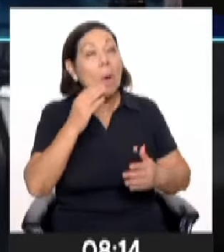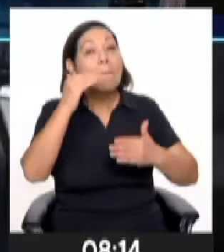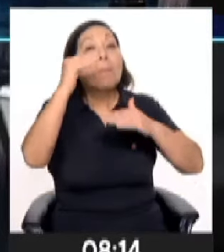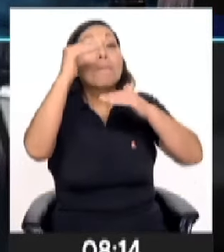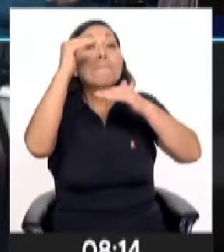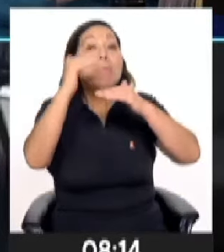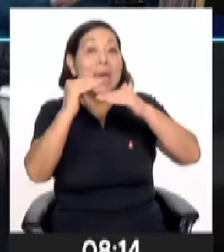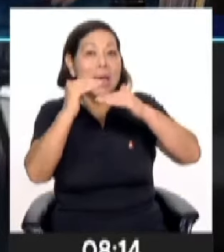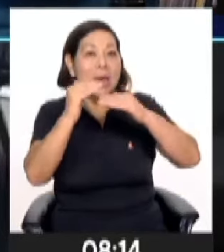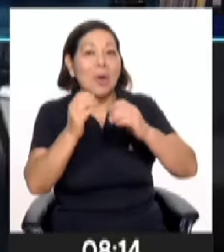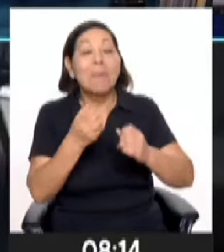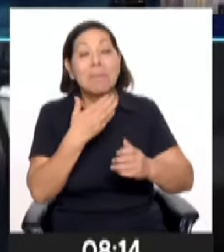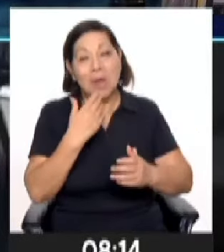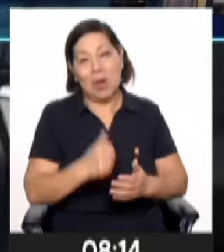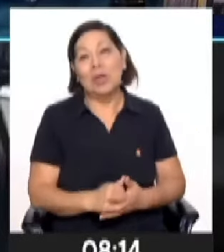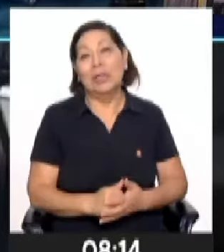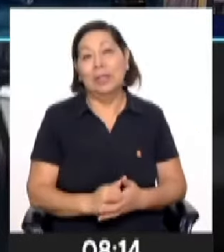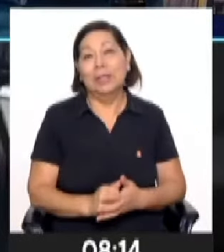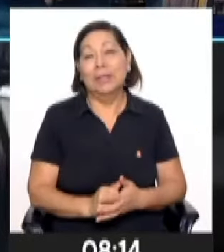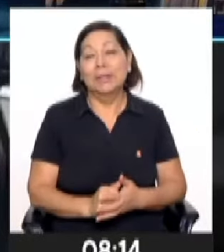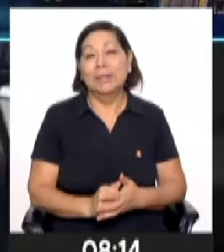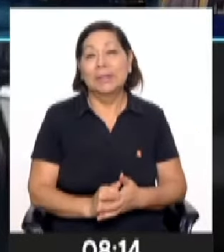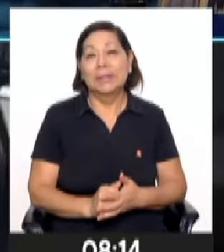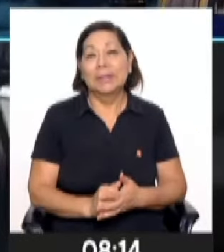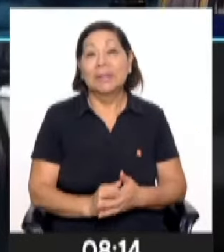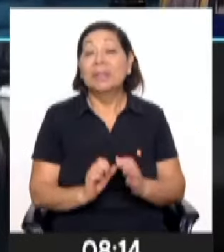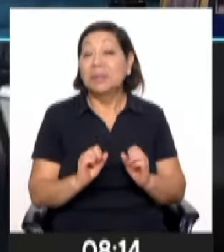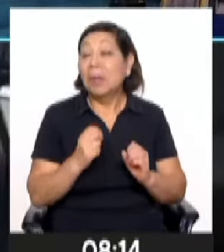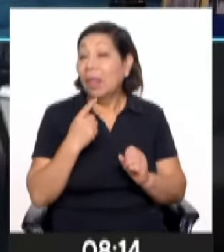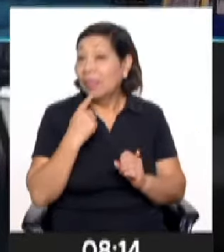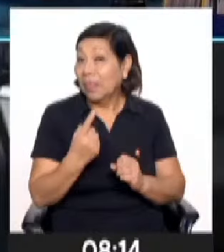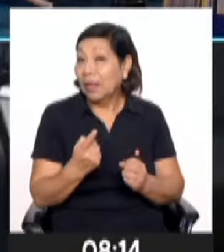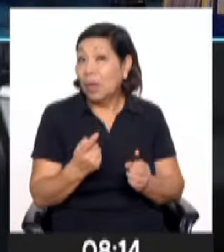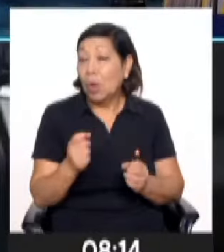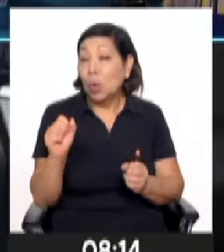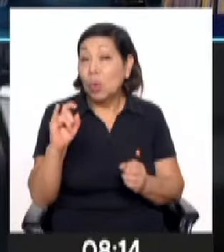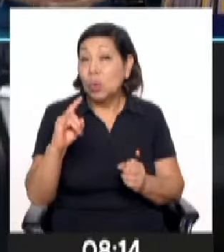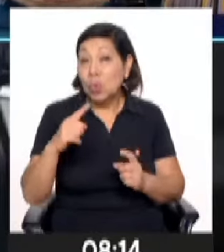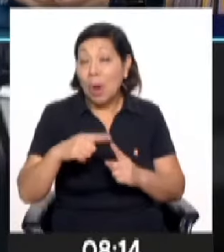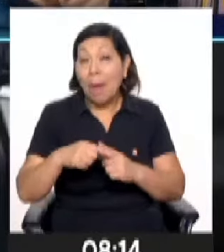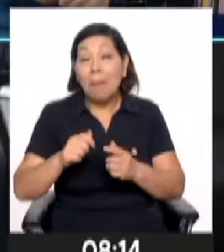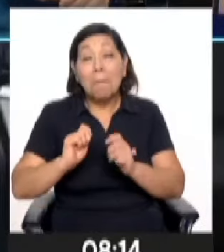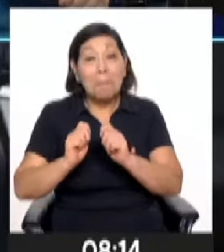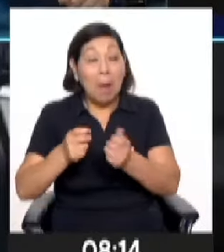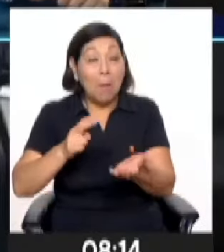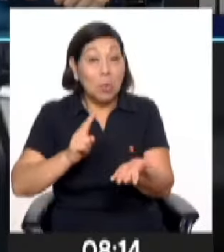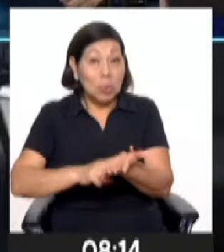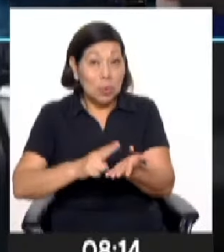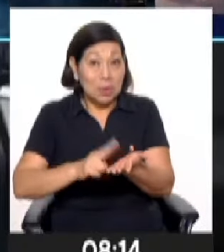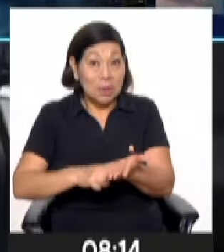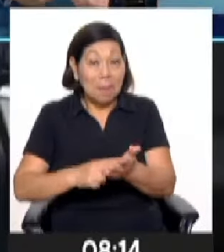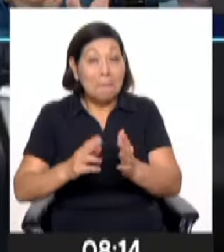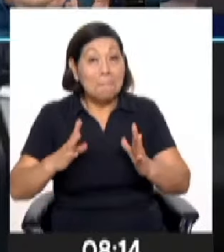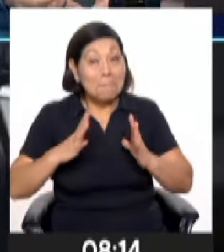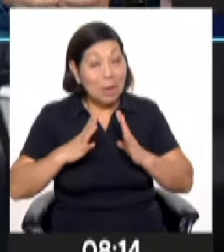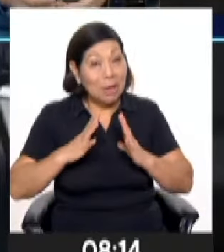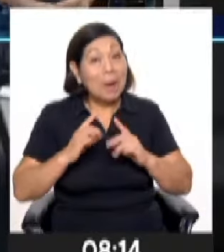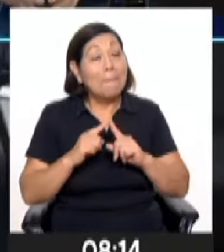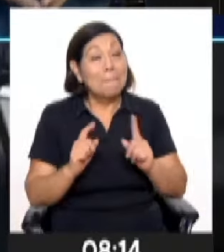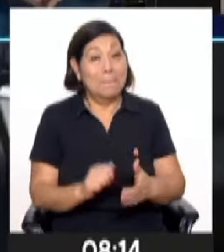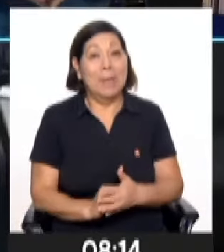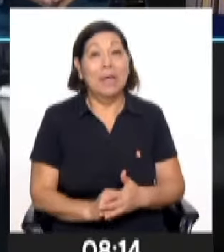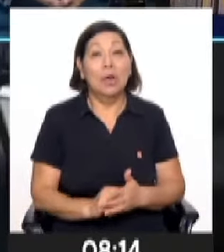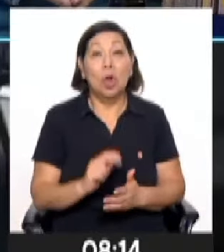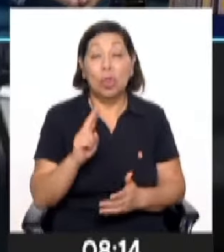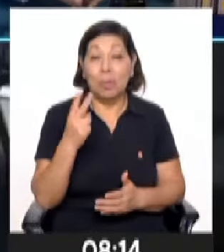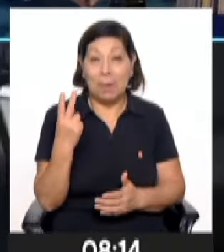si no, la tarjeta ni la mires, ¿no? Ya para terminar, se comenta mucho que la SUNAT va a devolver impuestos por el tema de vacaciones. Esto es cierto.